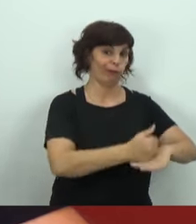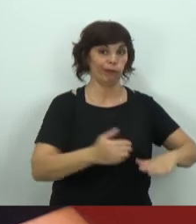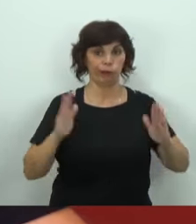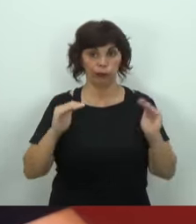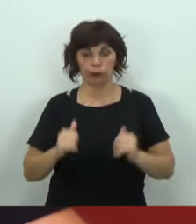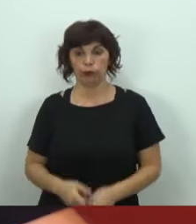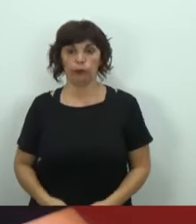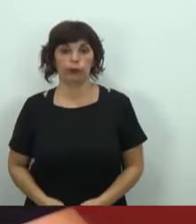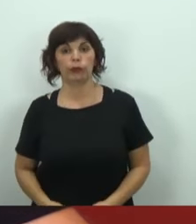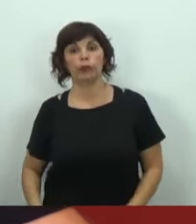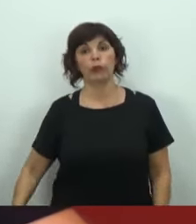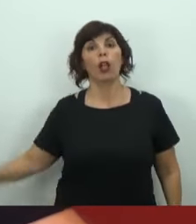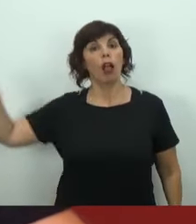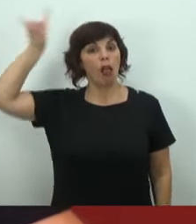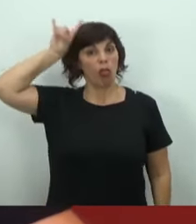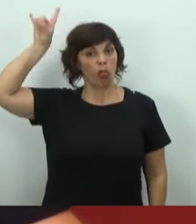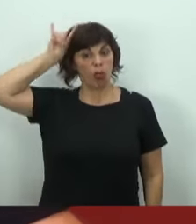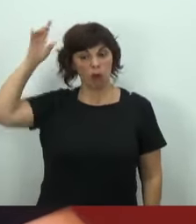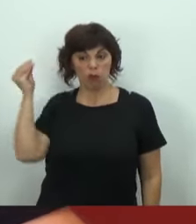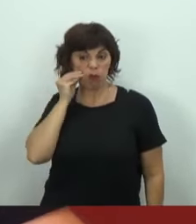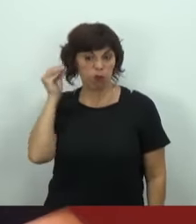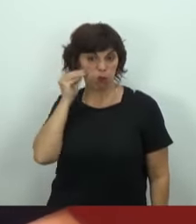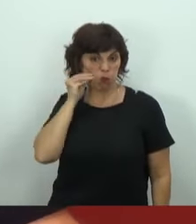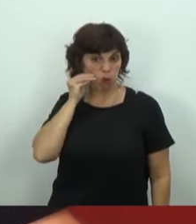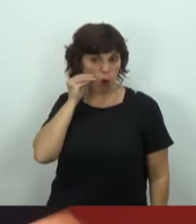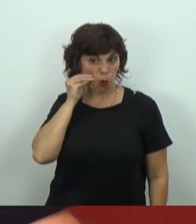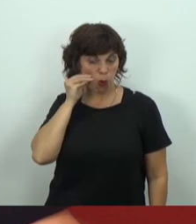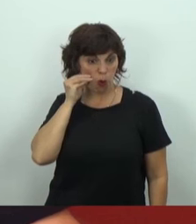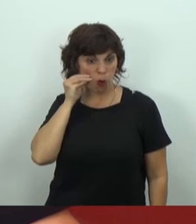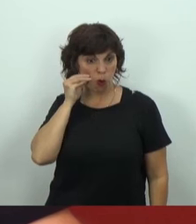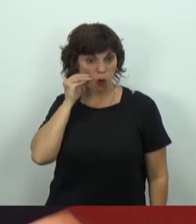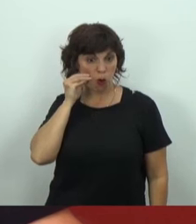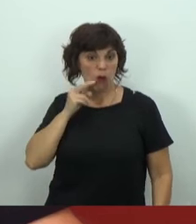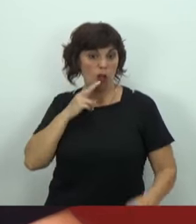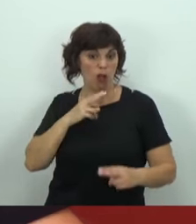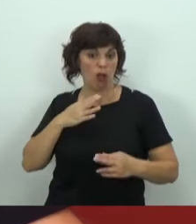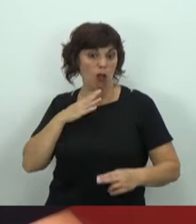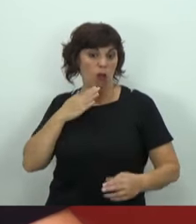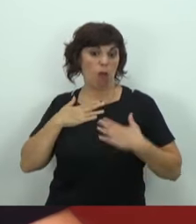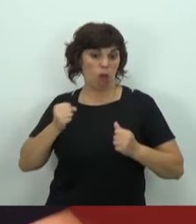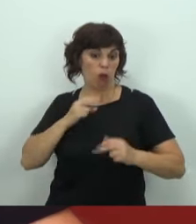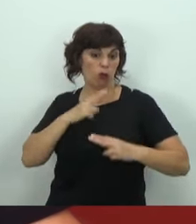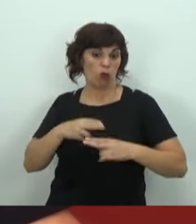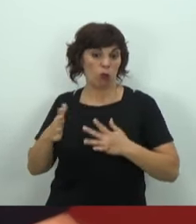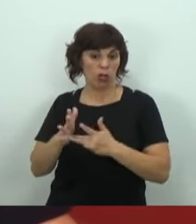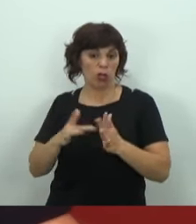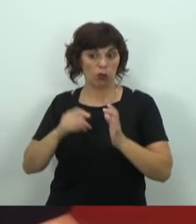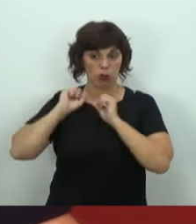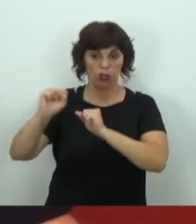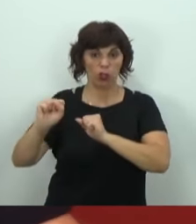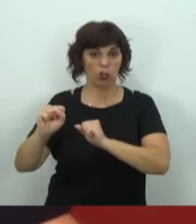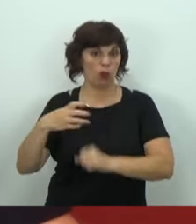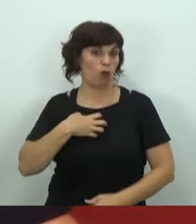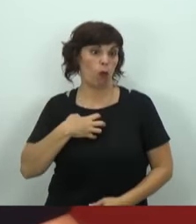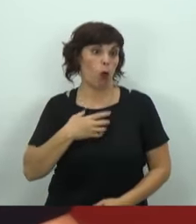No devil, no stupid devil demon puede resistir al poderoso nombre de Jesucristo y un verdadero